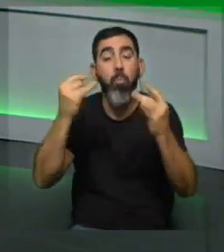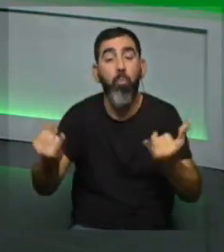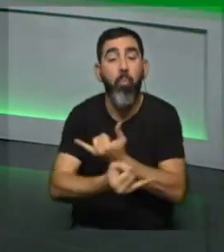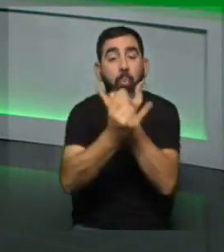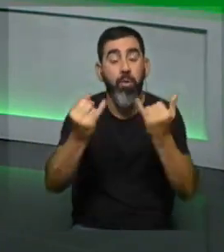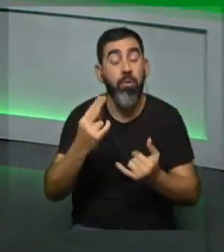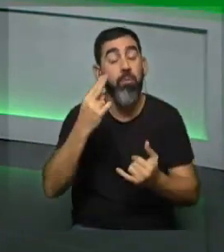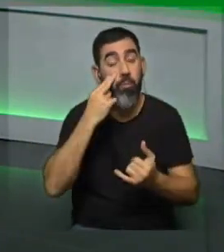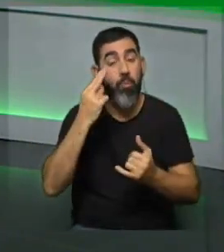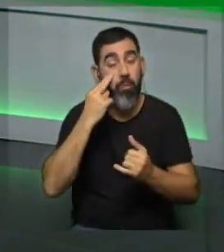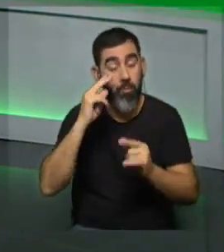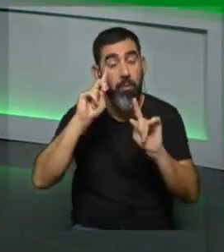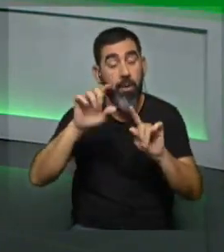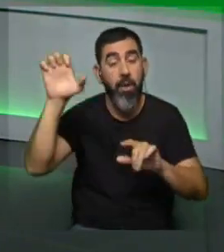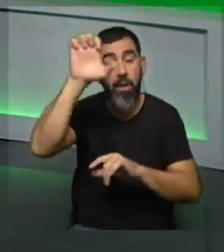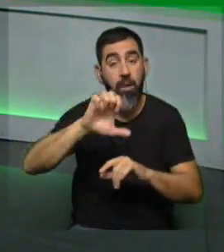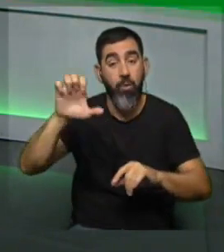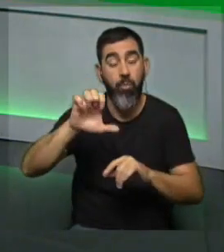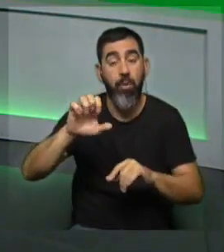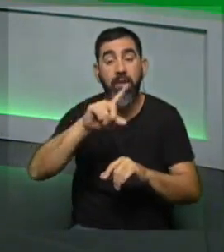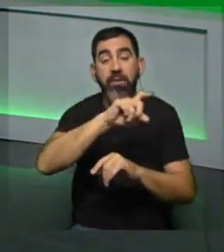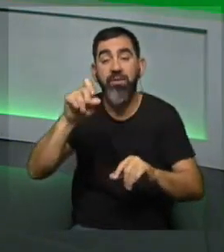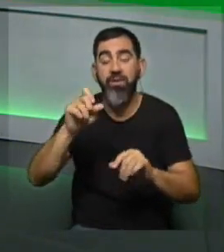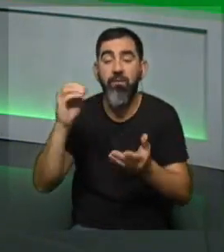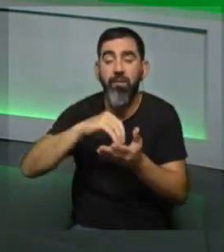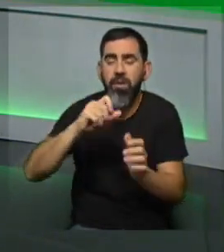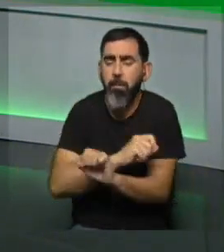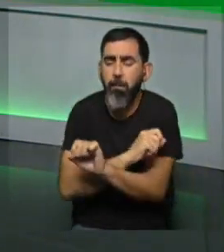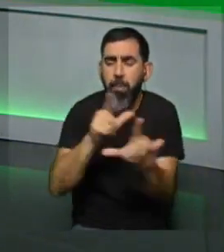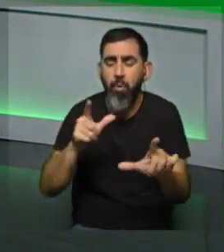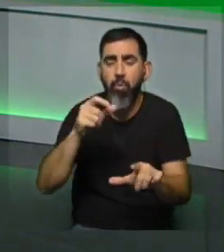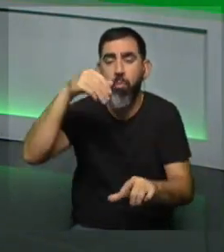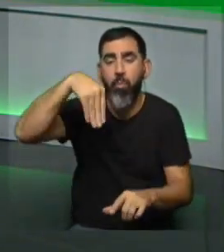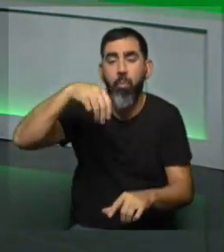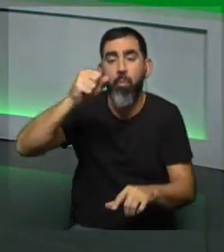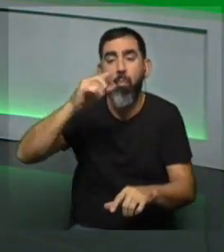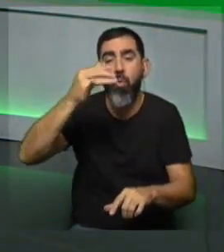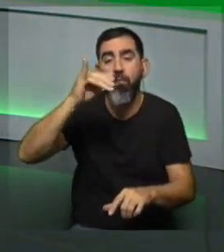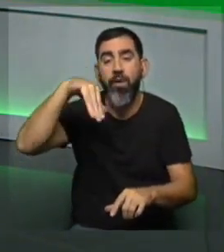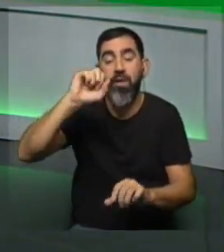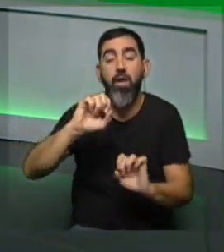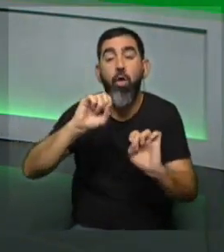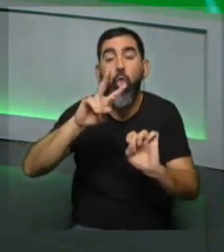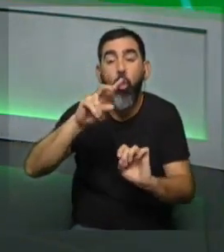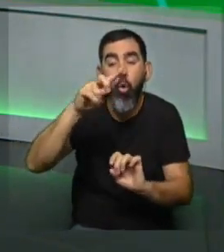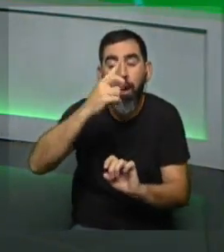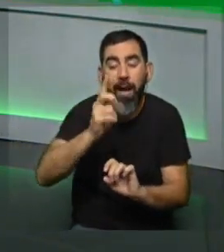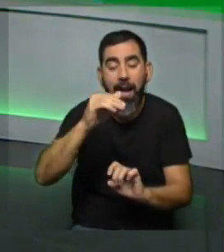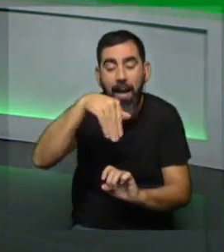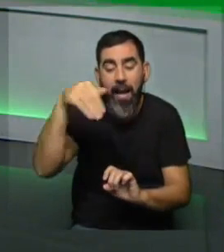convertirse en un problema también en parte de Europa es hasta cien veces más potente que la morfina es Solo dos gramos puede matar una